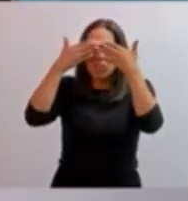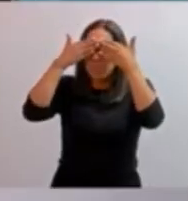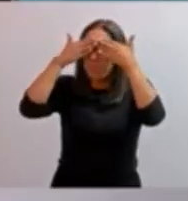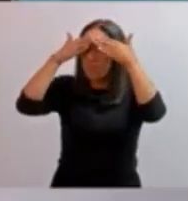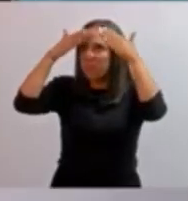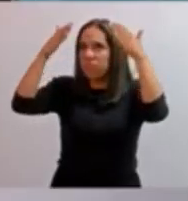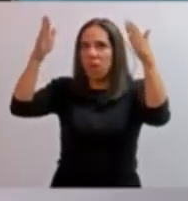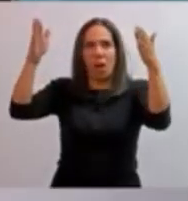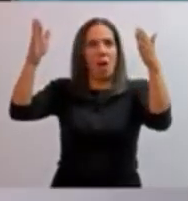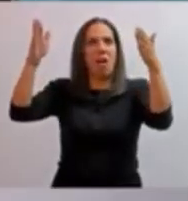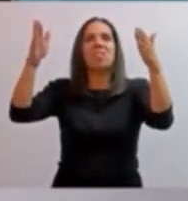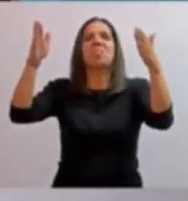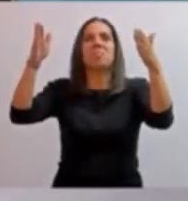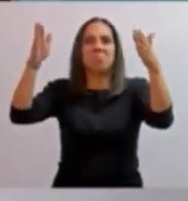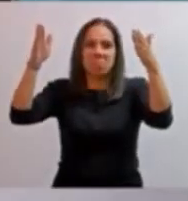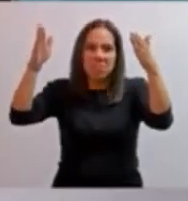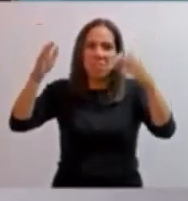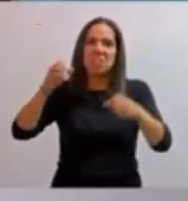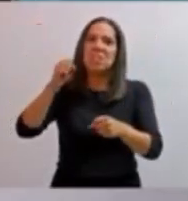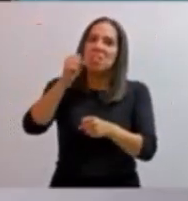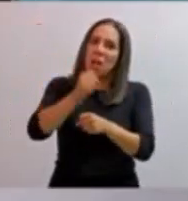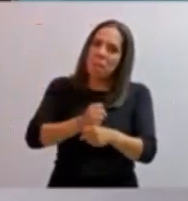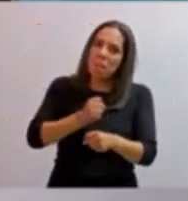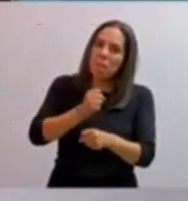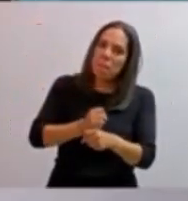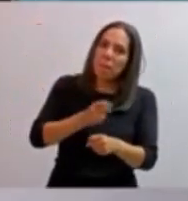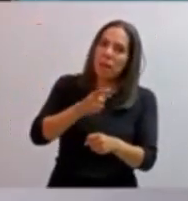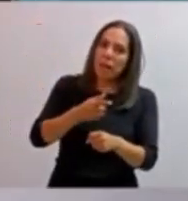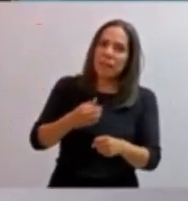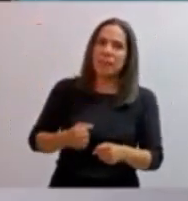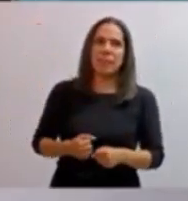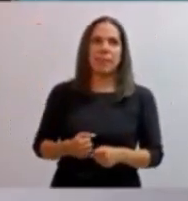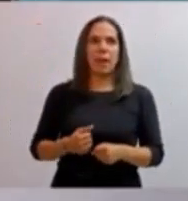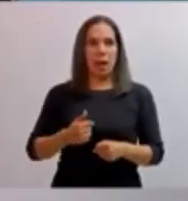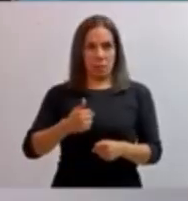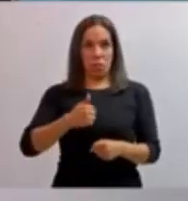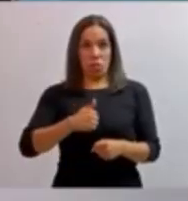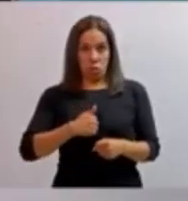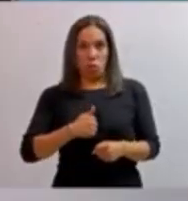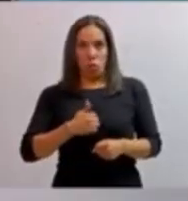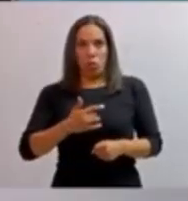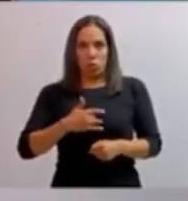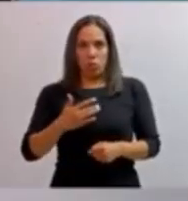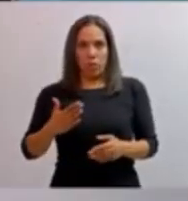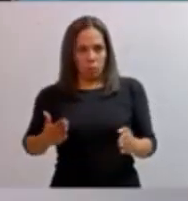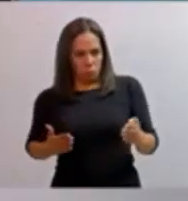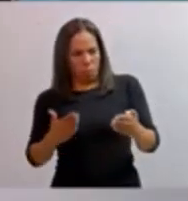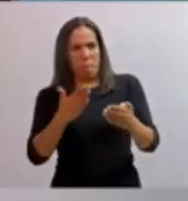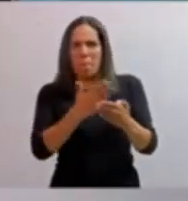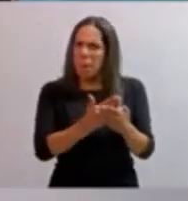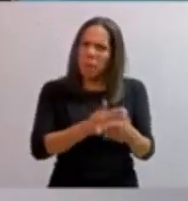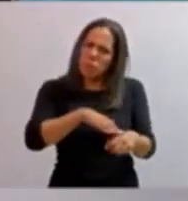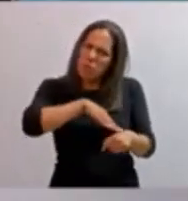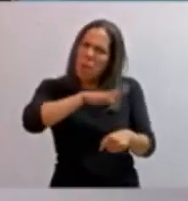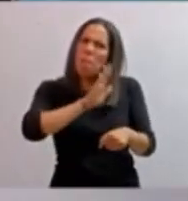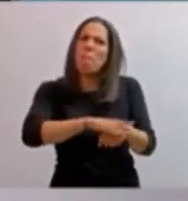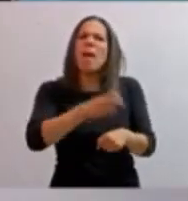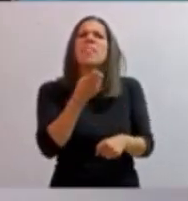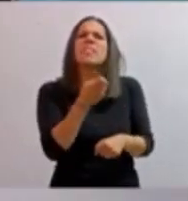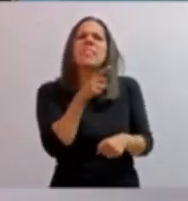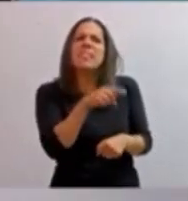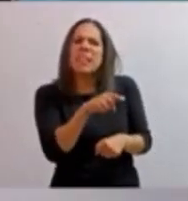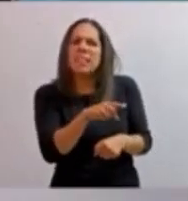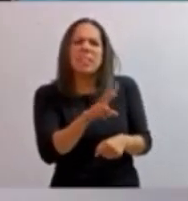práctica, y me ha permitido ir en la búsqueda de esa resignificación de lo que significa